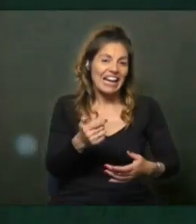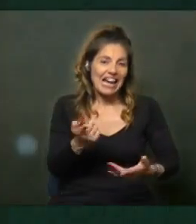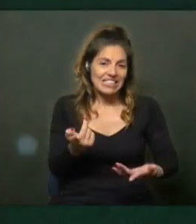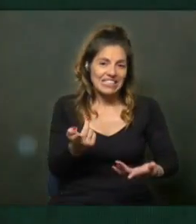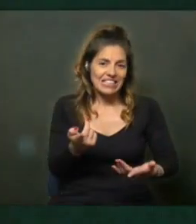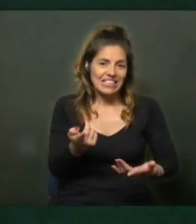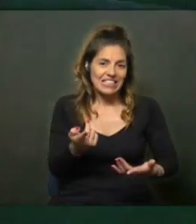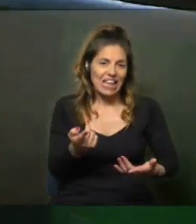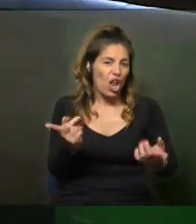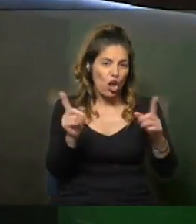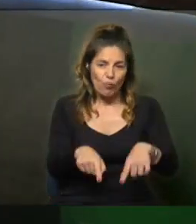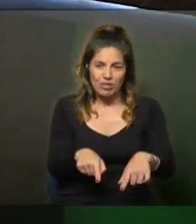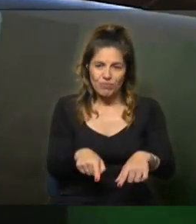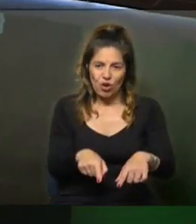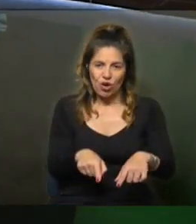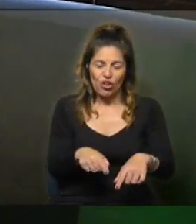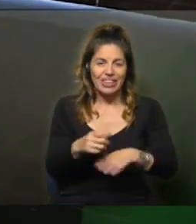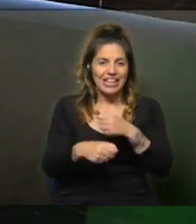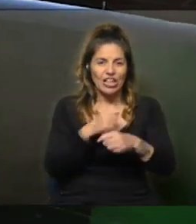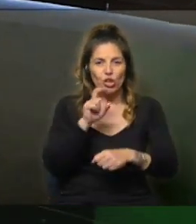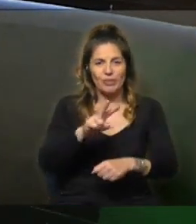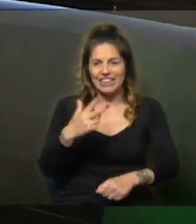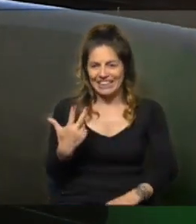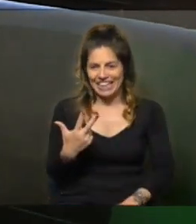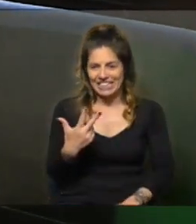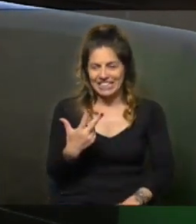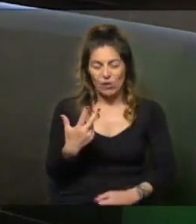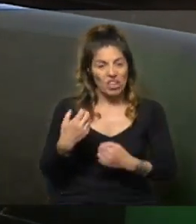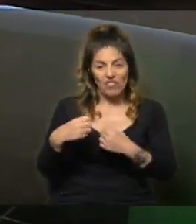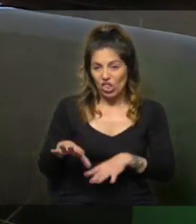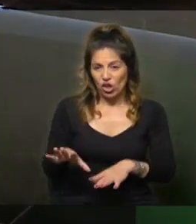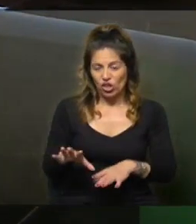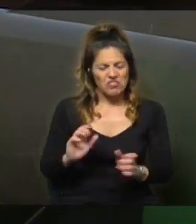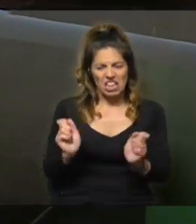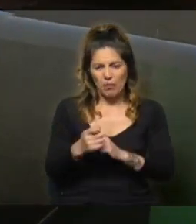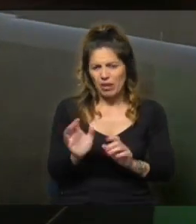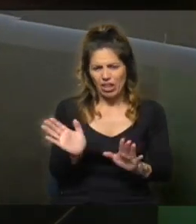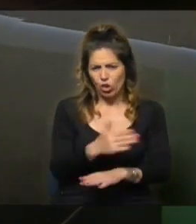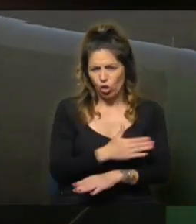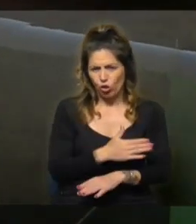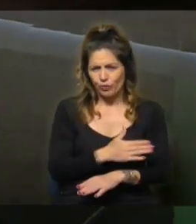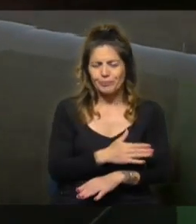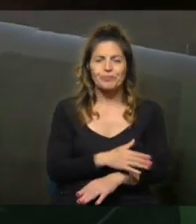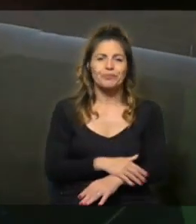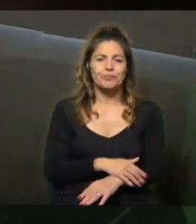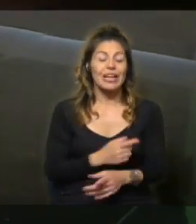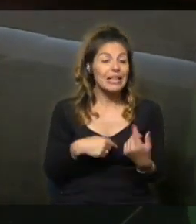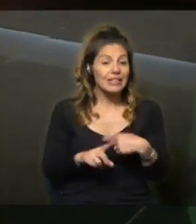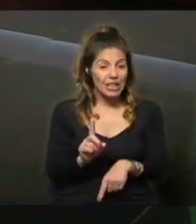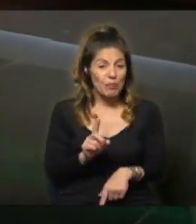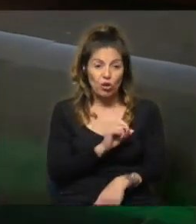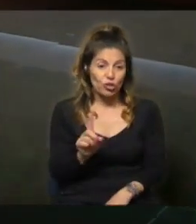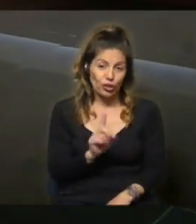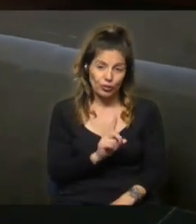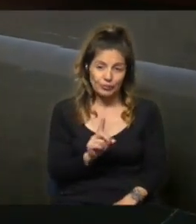que sucedía lo mismo que había sucedido 2003 con kisne Donde había un abandono se desarmaba todo no este sin embargo eso no